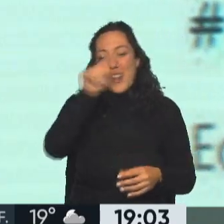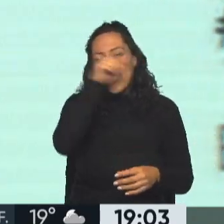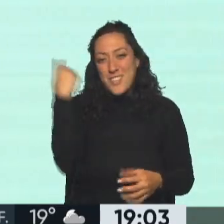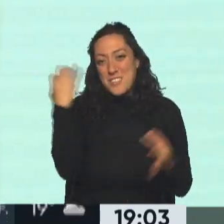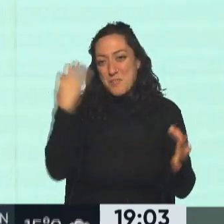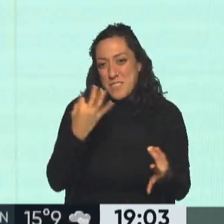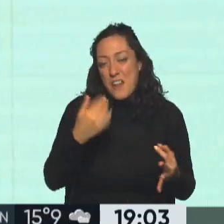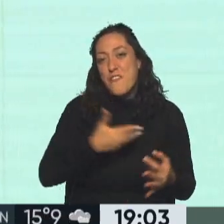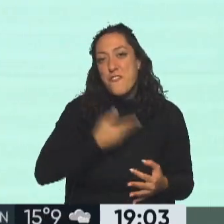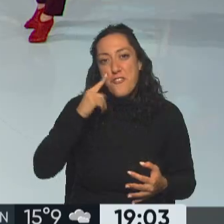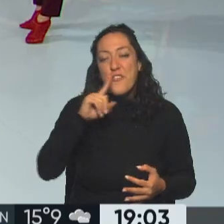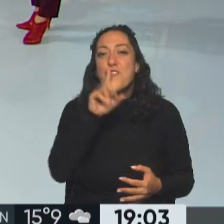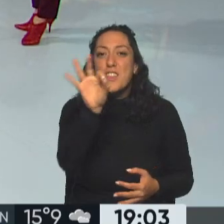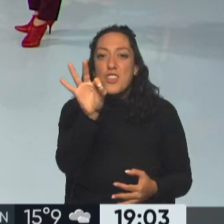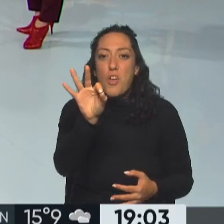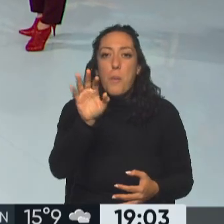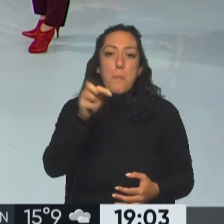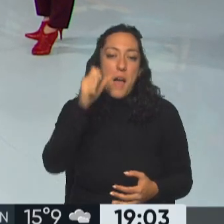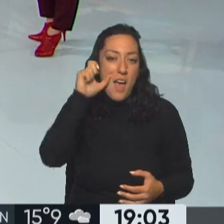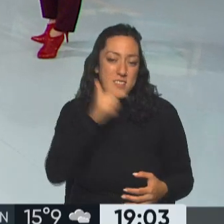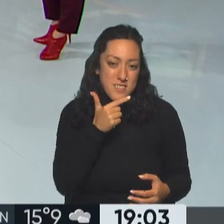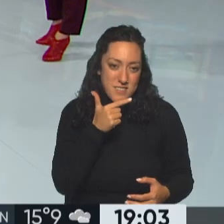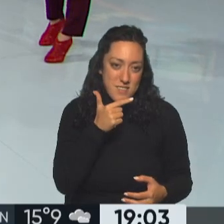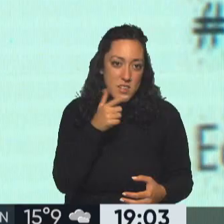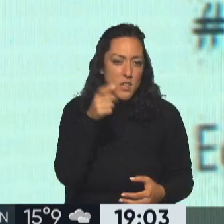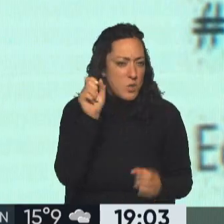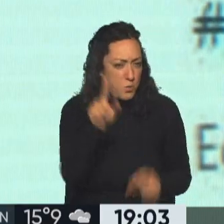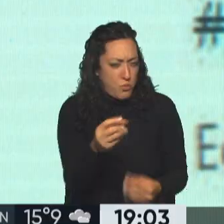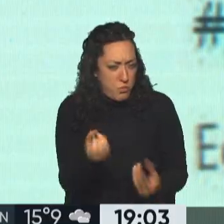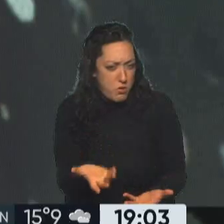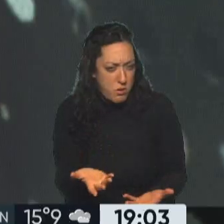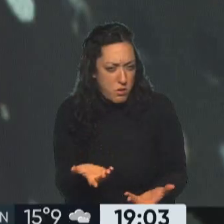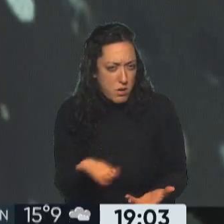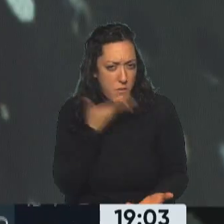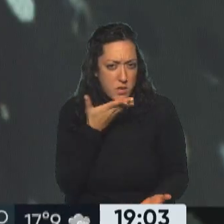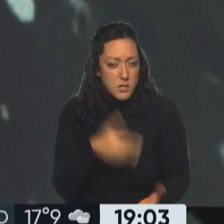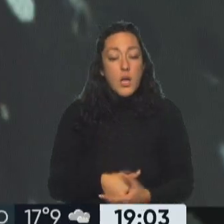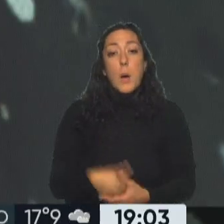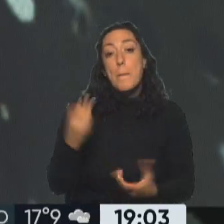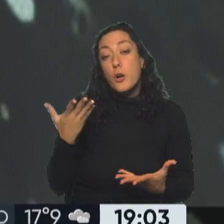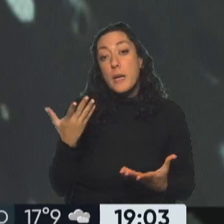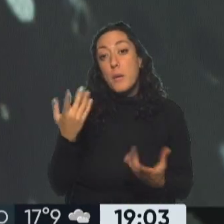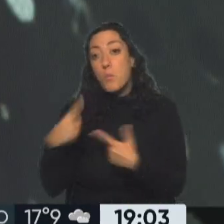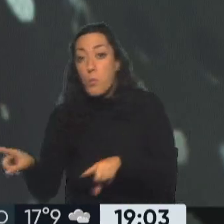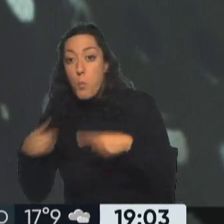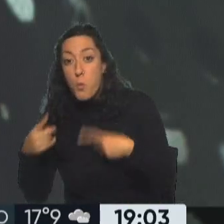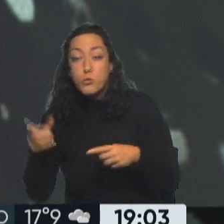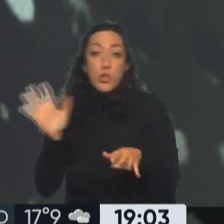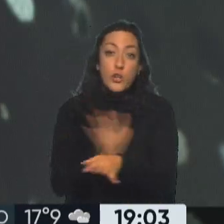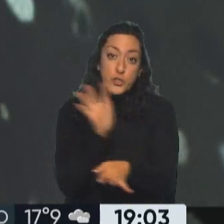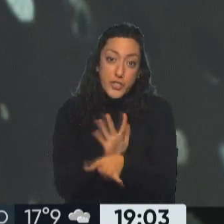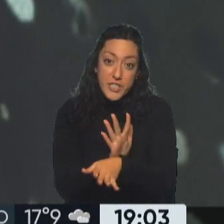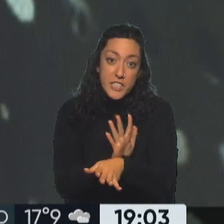del señor Fito Páez por qué estamos en tu columna escuchando esta canción porque hoy te voy a mezclar música cine